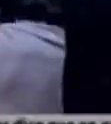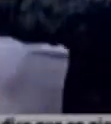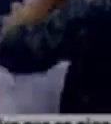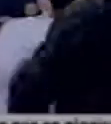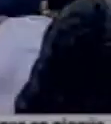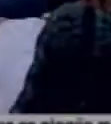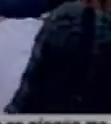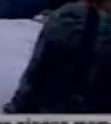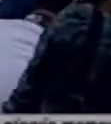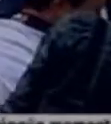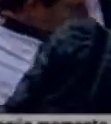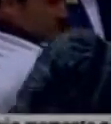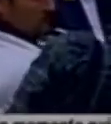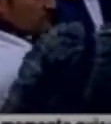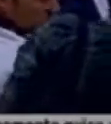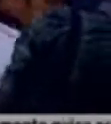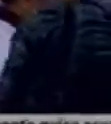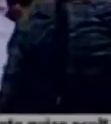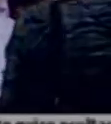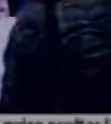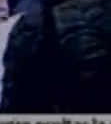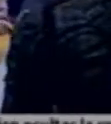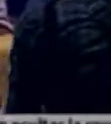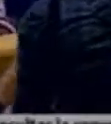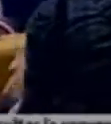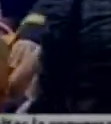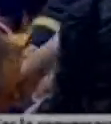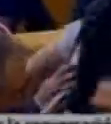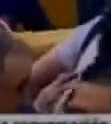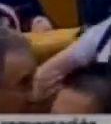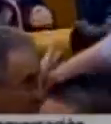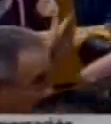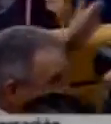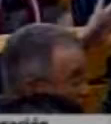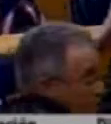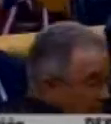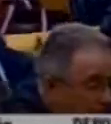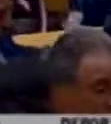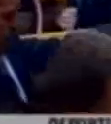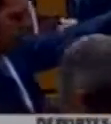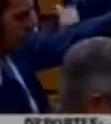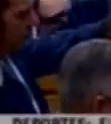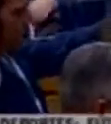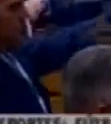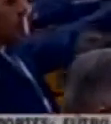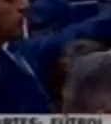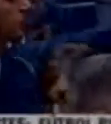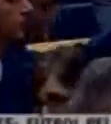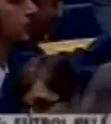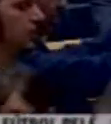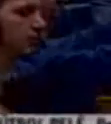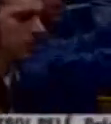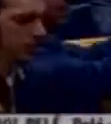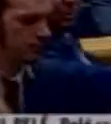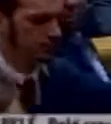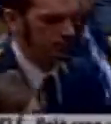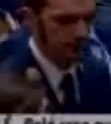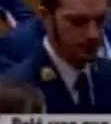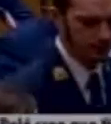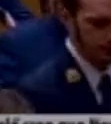y después será el turno de la oposición, empezando por el grupo de más representación parlamentaria. Después un segundo turno del